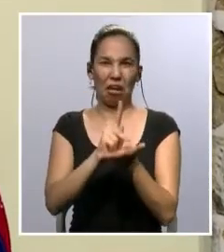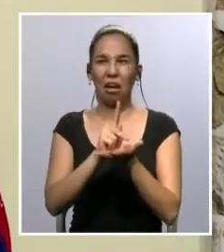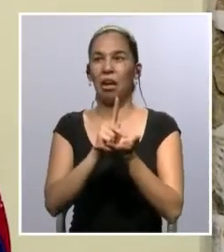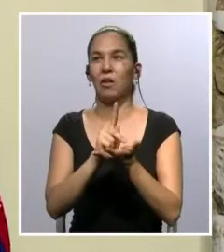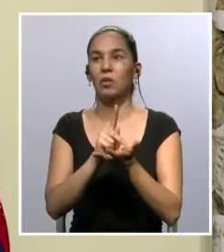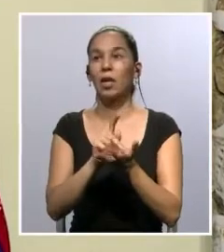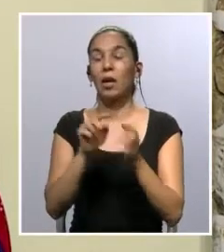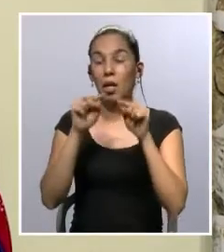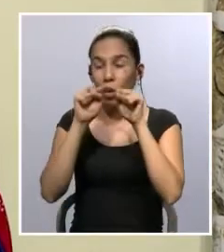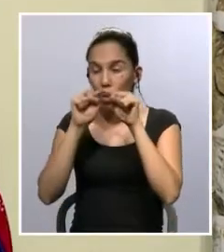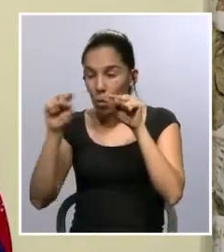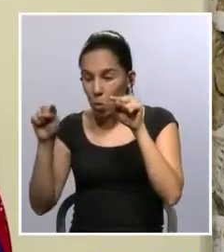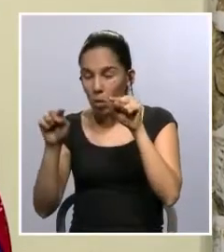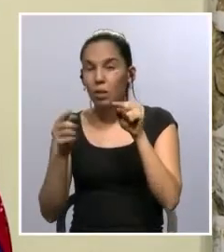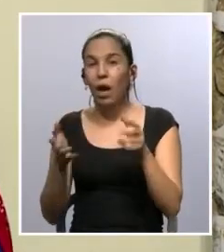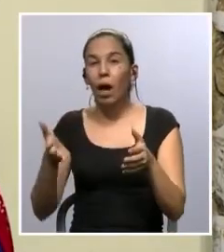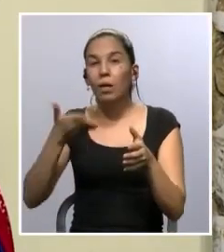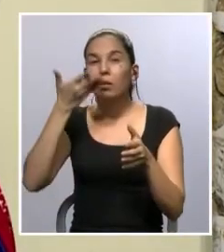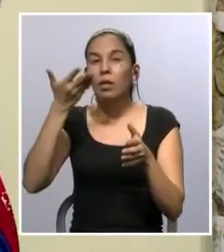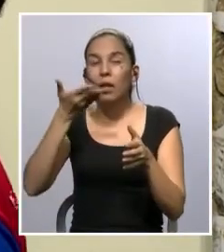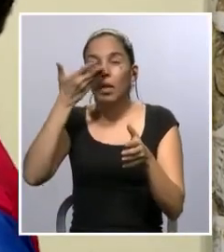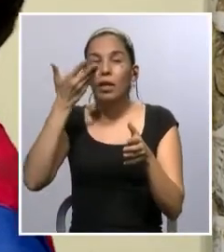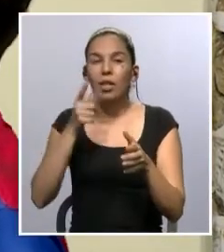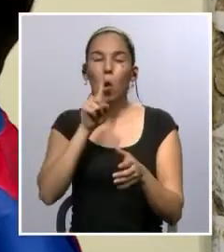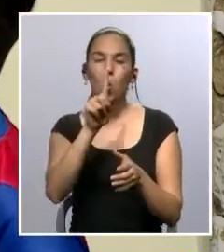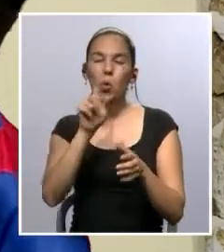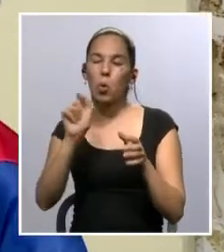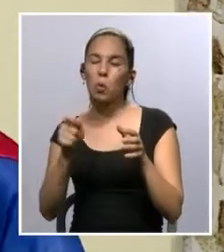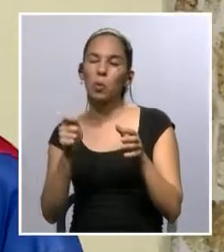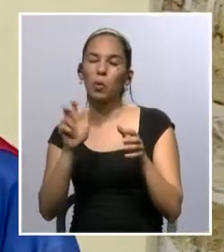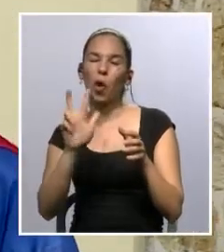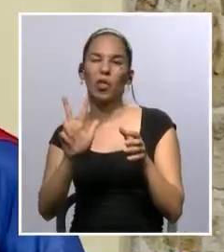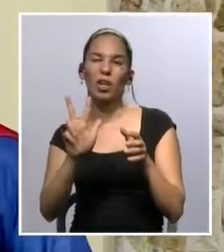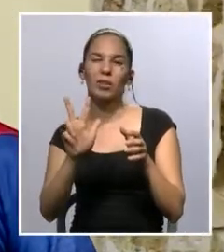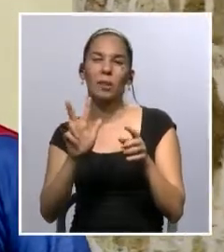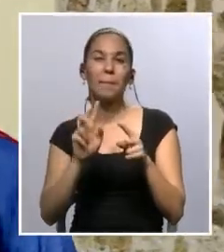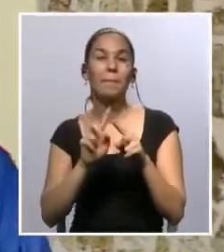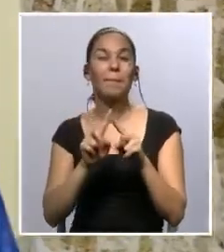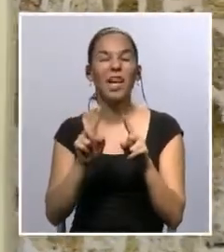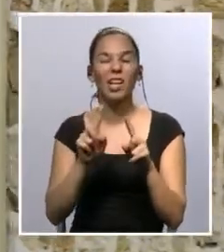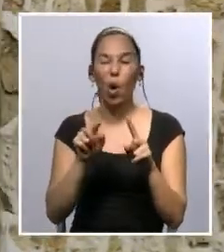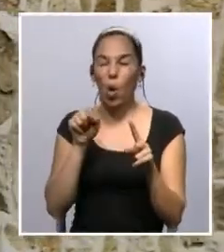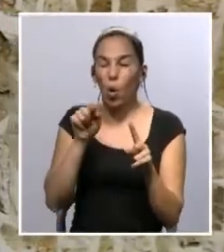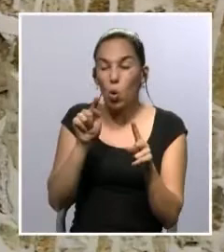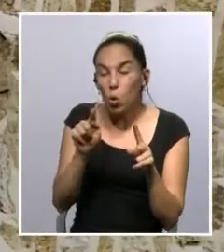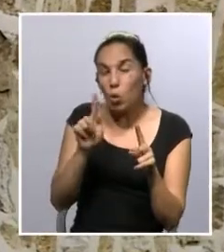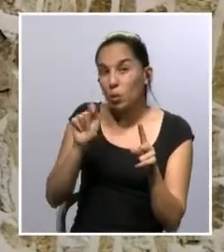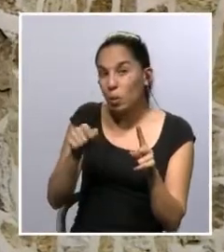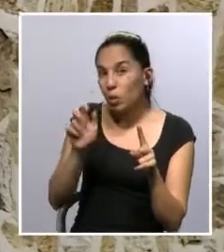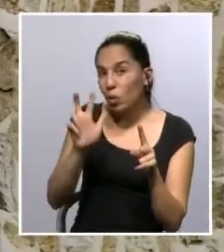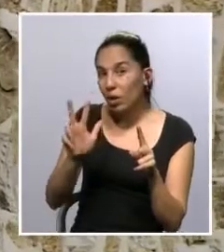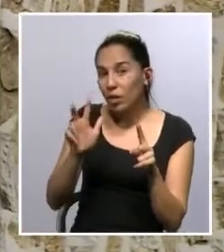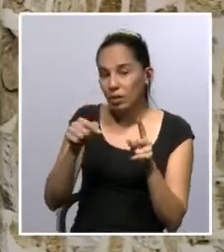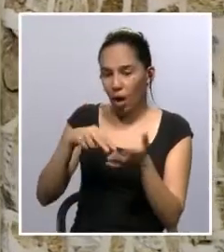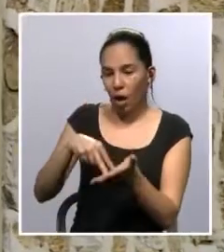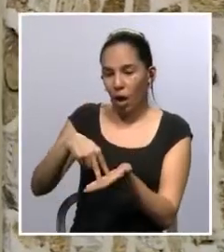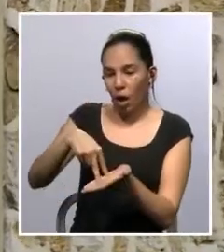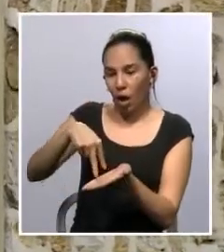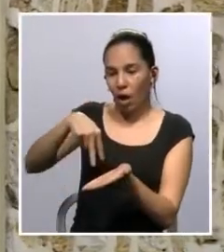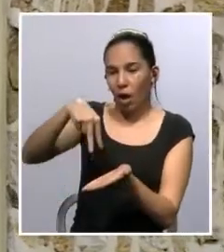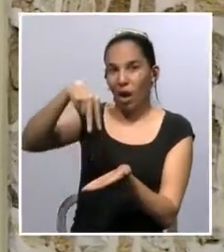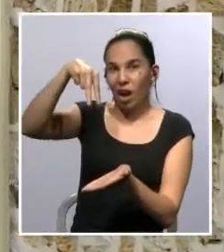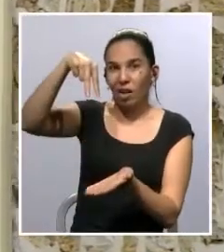1,3 kilogramo metro cúbico. Pero vamos a usar una densidad menor, ya que Superman está levitando,